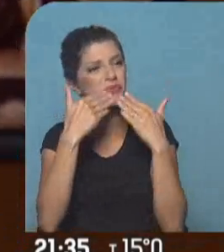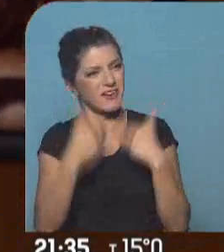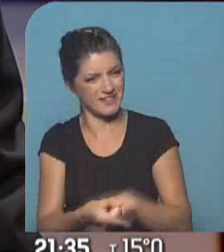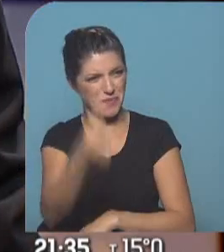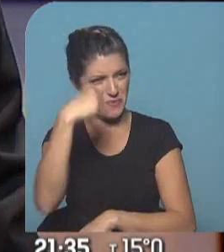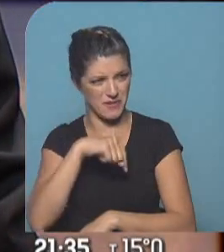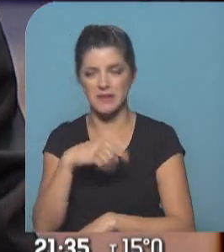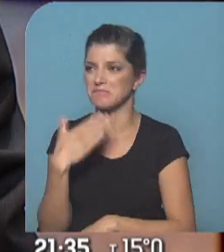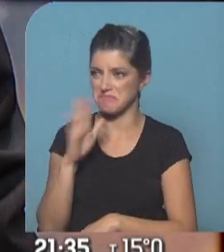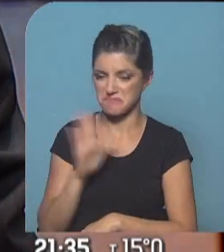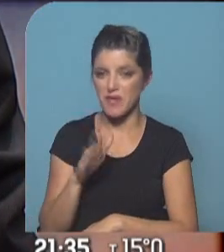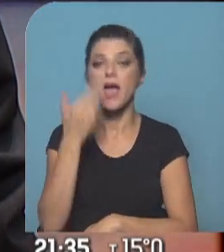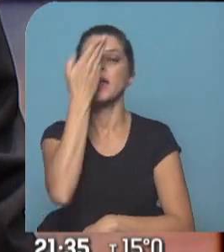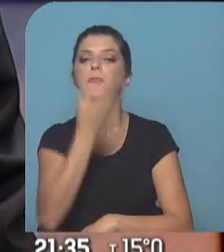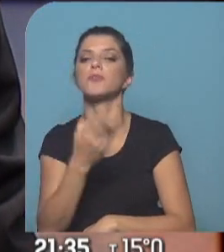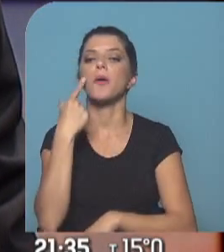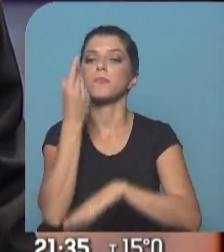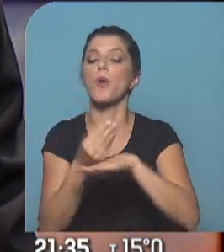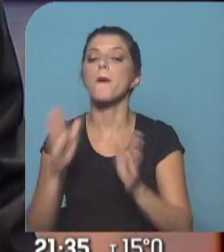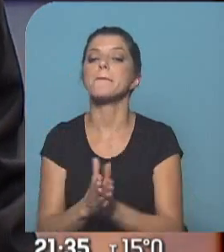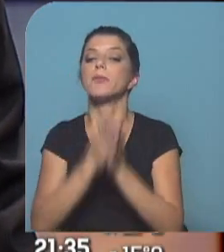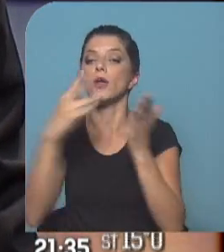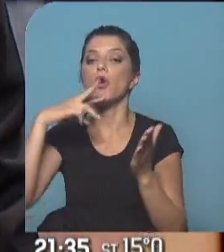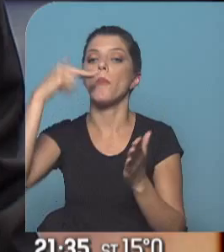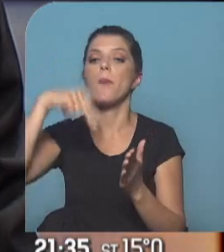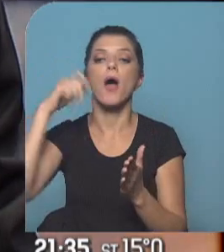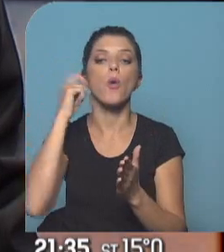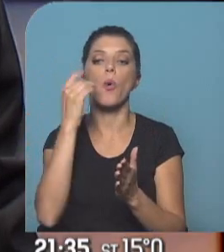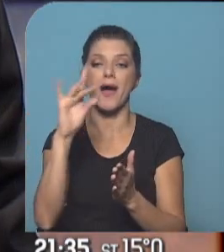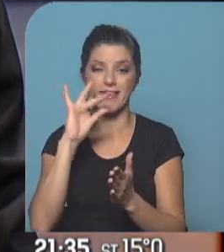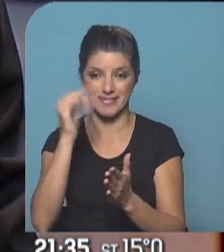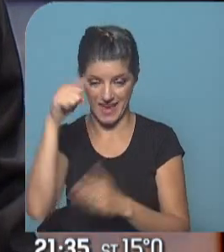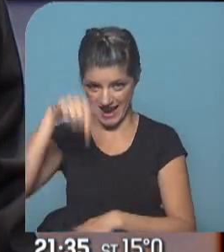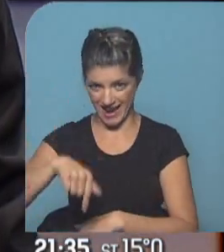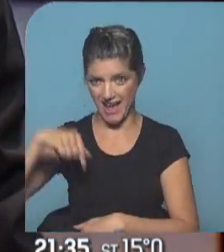el robert moore es corresponsal de la vanguardia el diario catalán aquí en buenos aires desde hace diez años